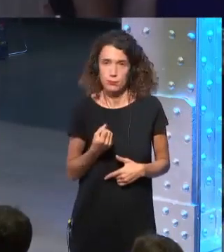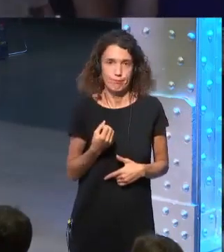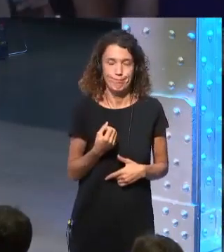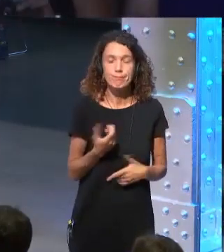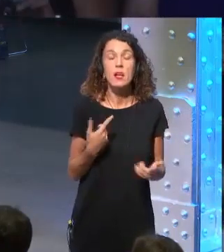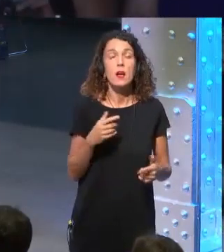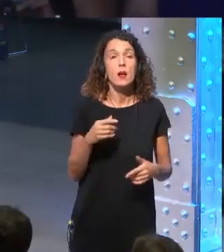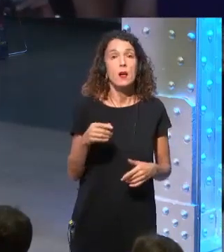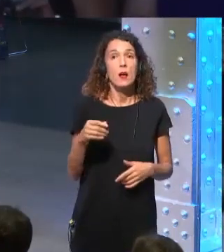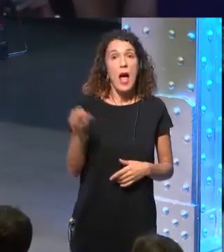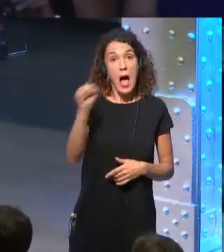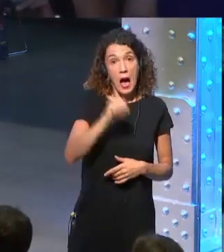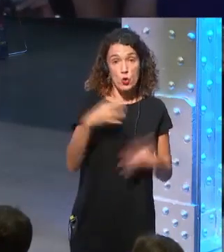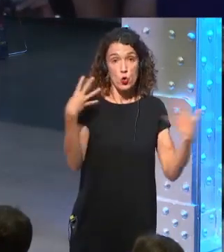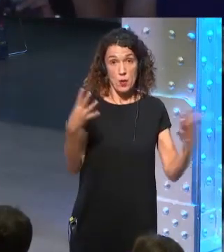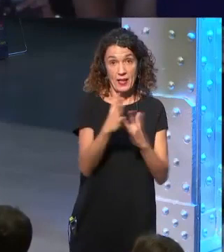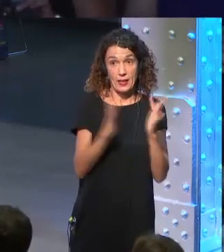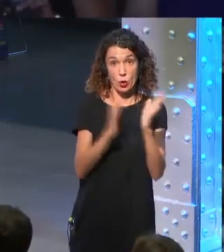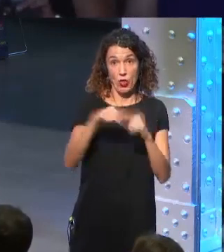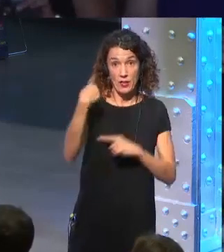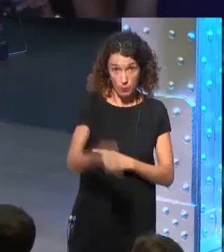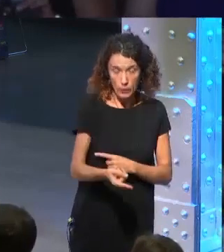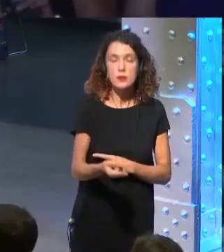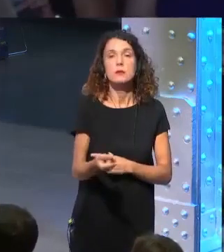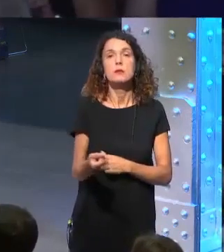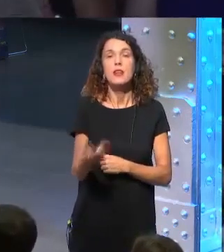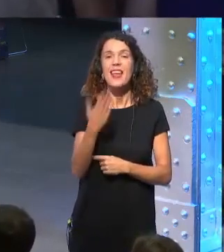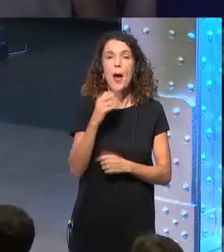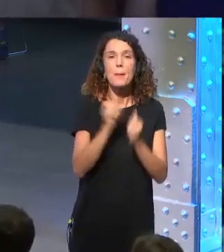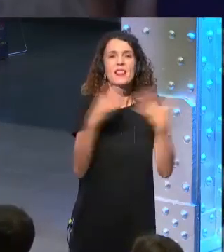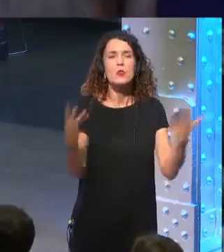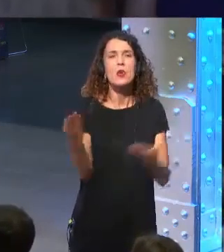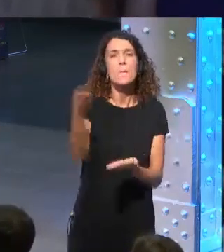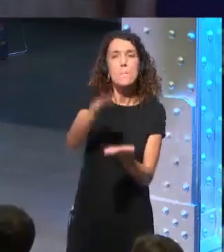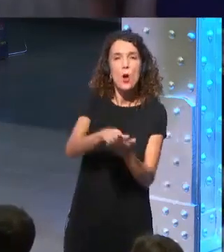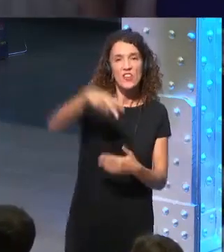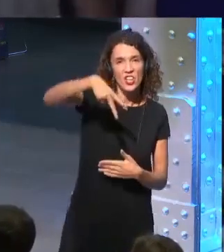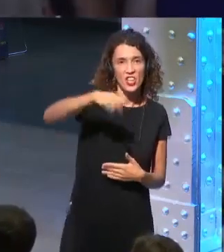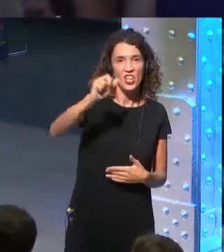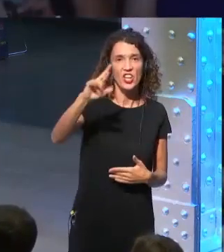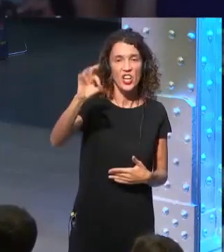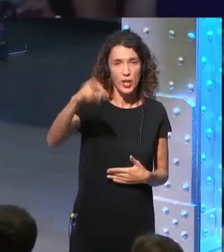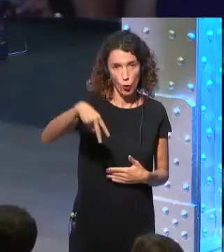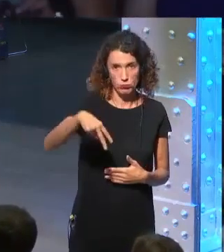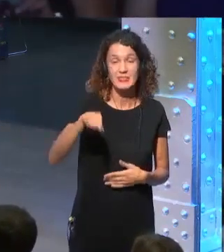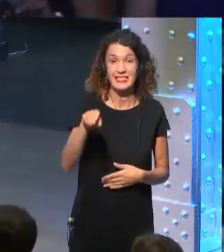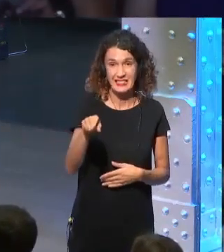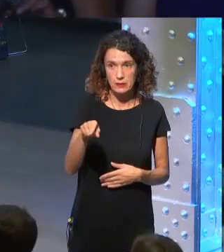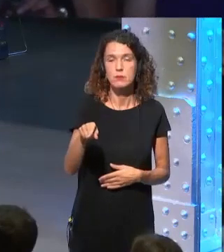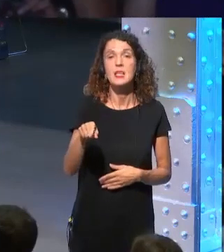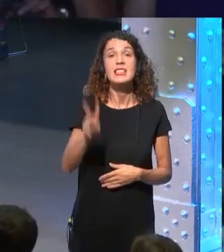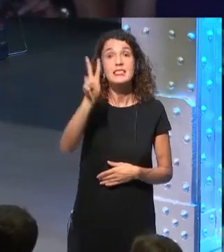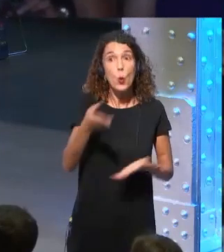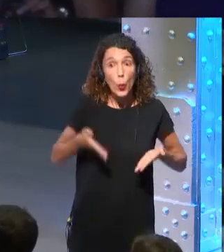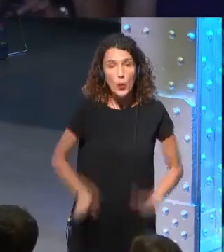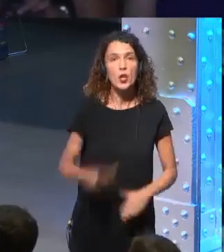En el año 9 después de Cristo murió a los 29 años Nerón Claudio Druso, el segundo